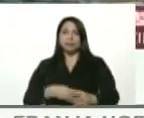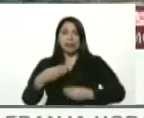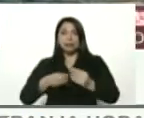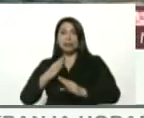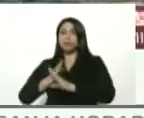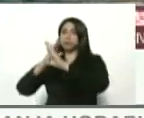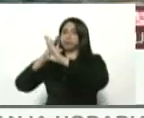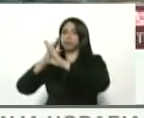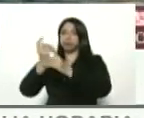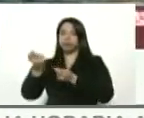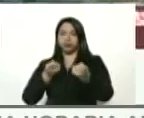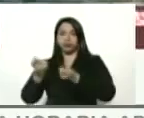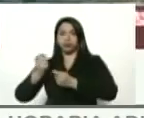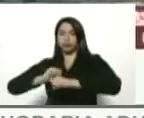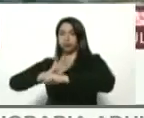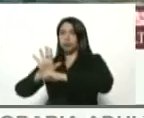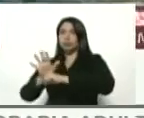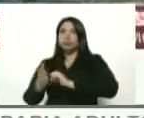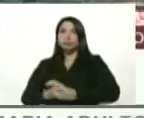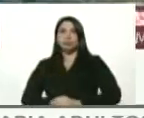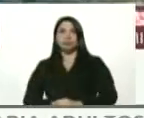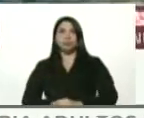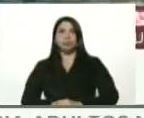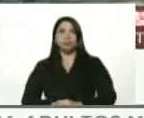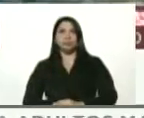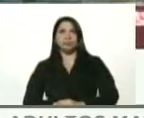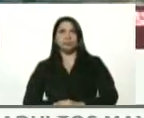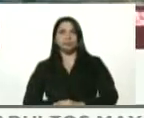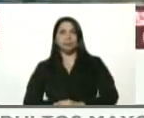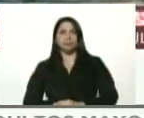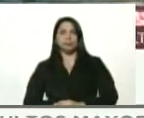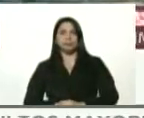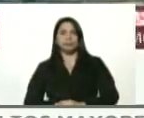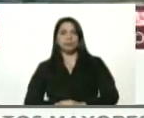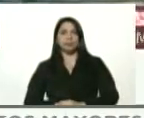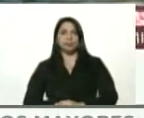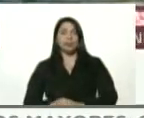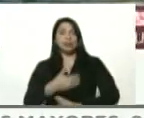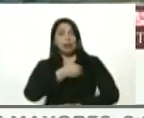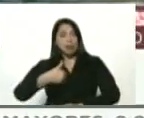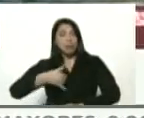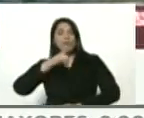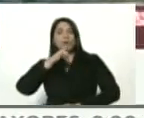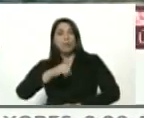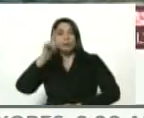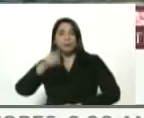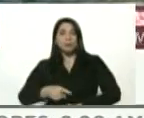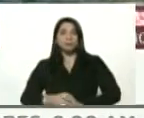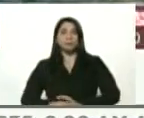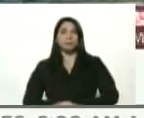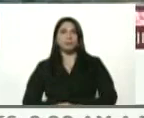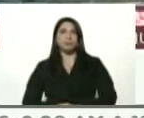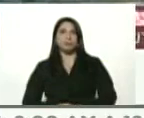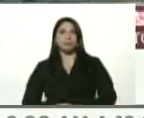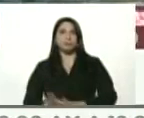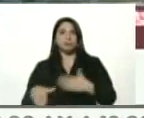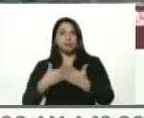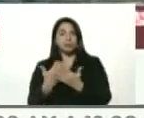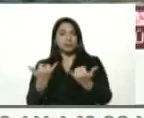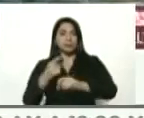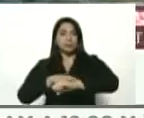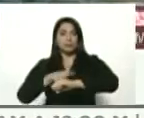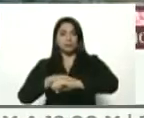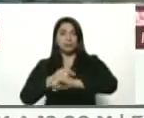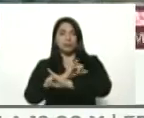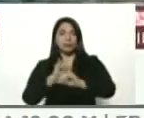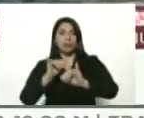freno y controlar el COVID-19. Queremos también informar que a esta hora ya